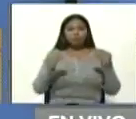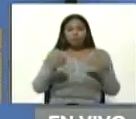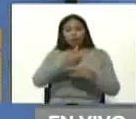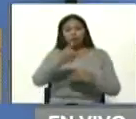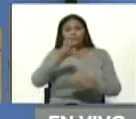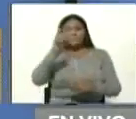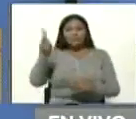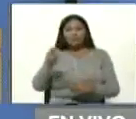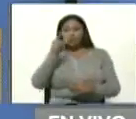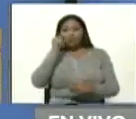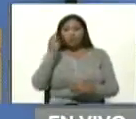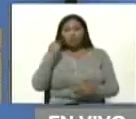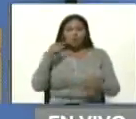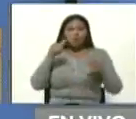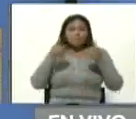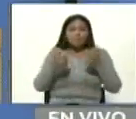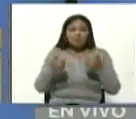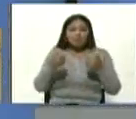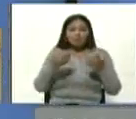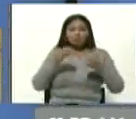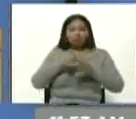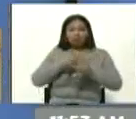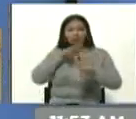y venezolanas de bien, que son la mayoría.